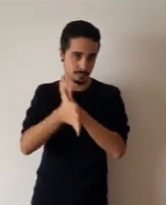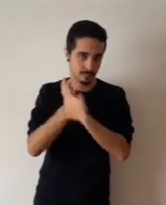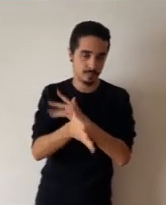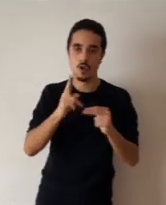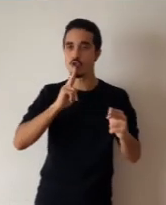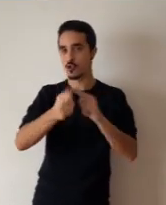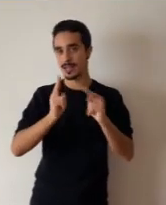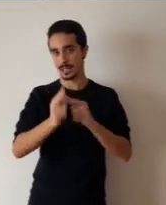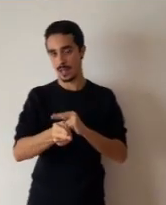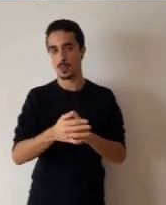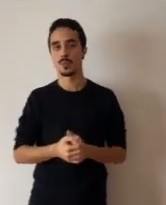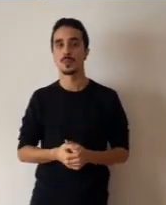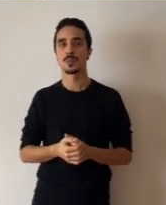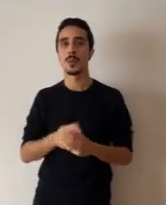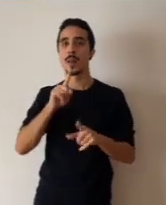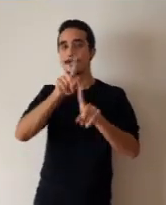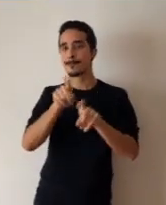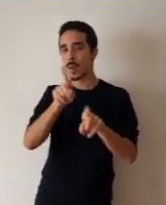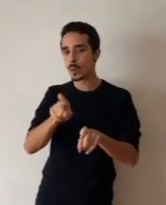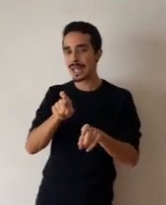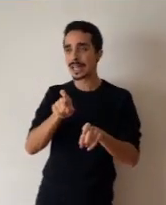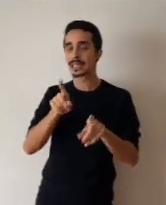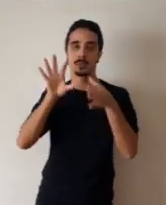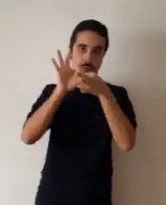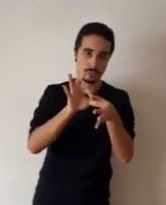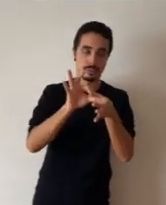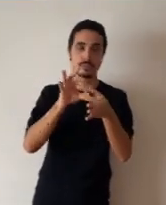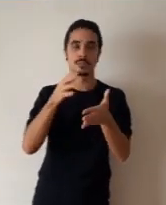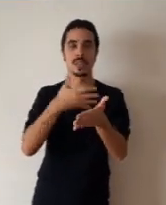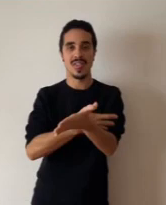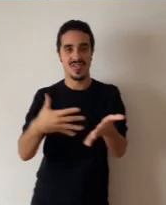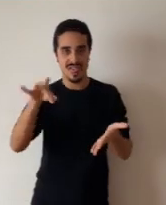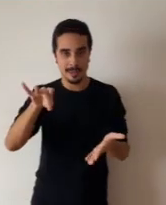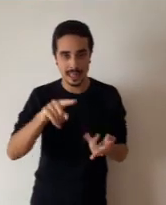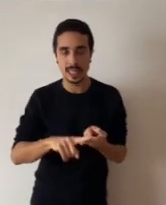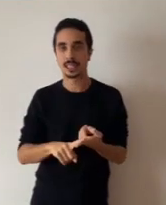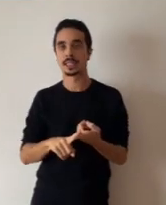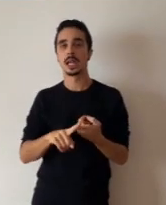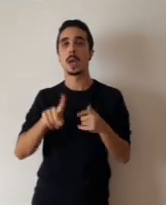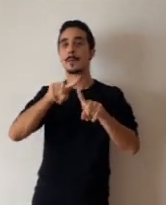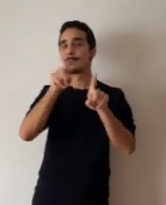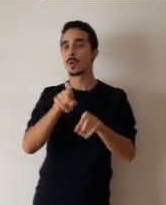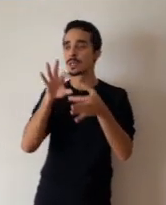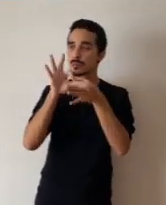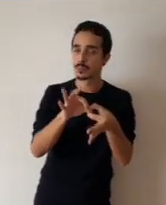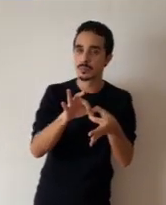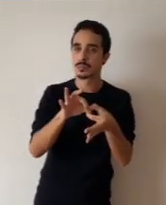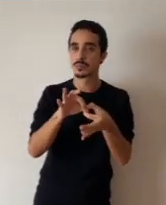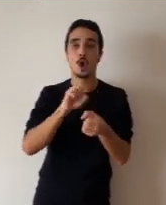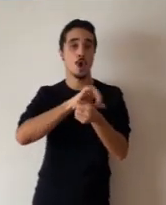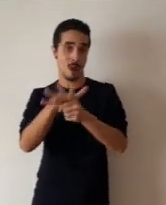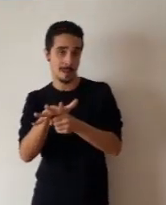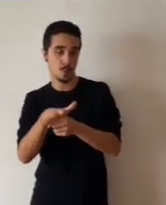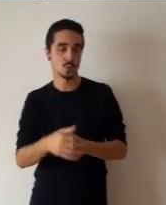partes, contestando primero a las preguntas que tienen que ver con la diabetes, después a preguntas relacionadas